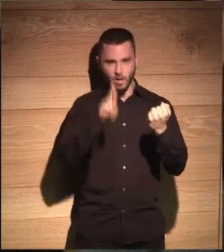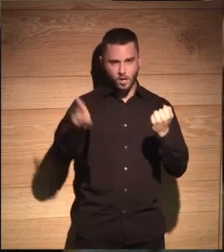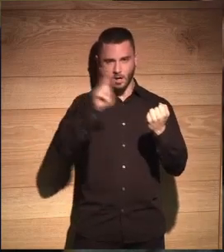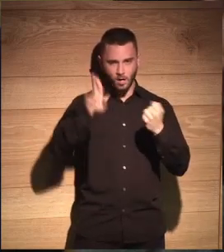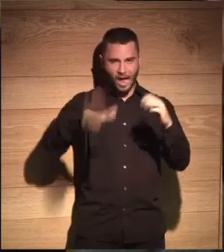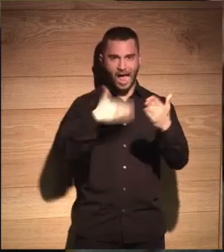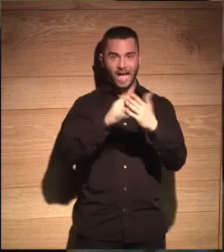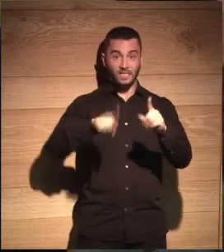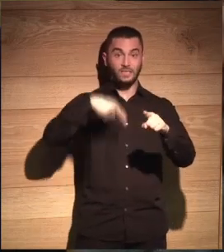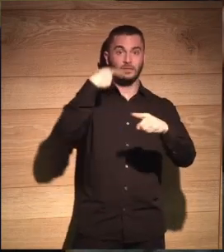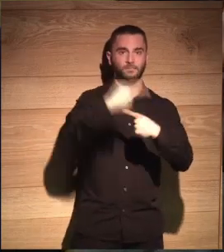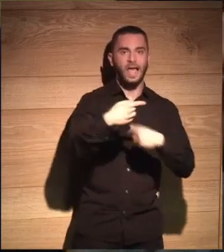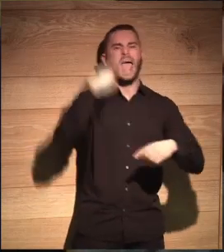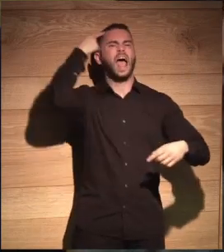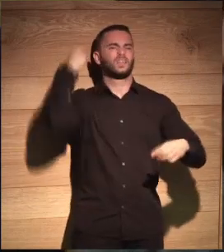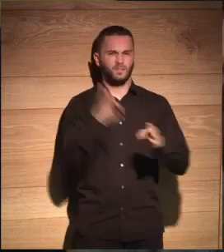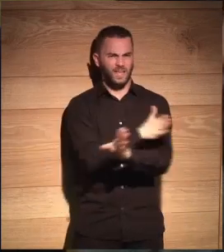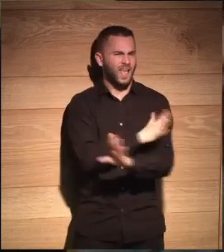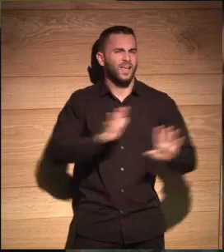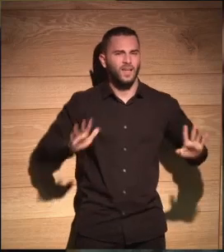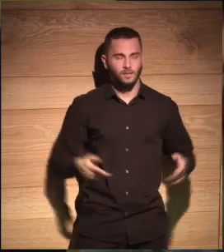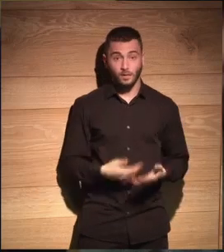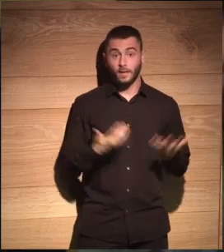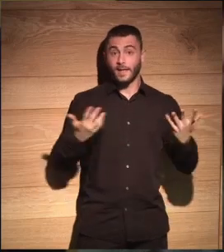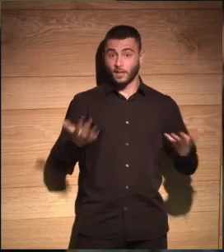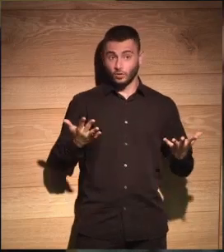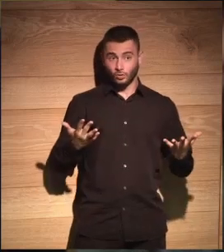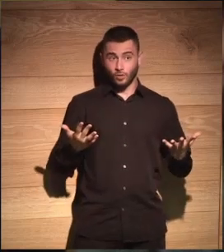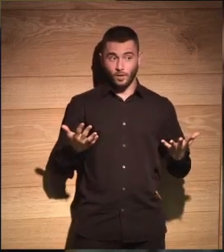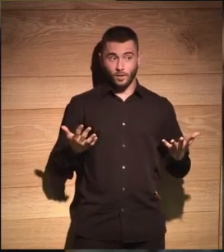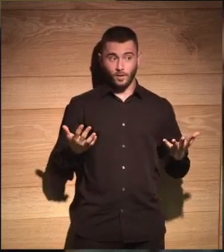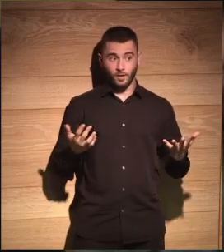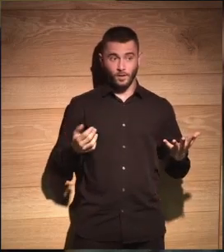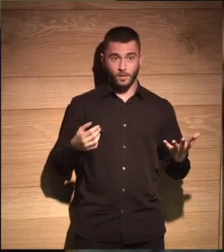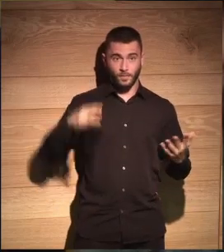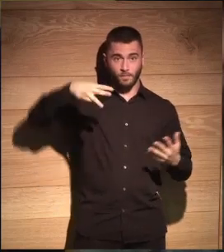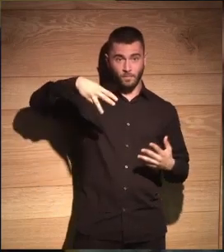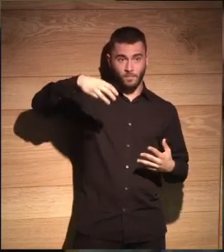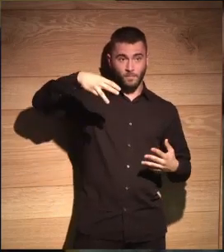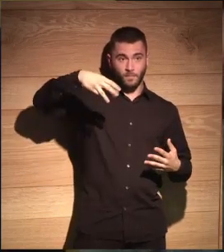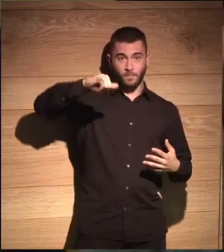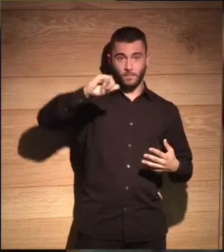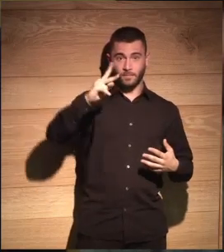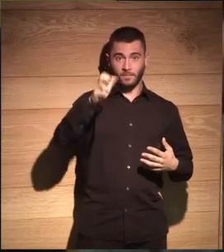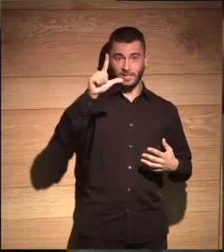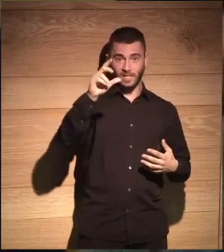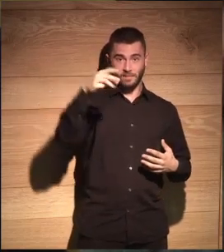efecto previsible. Entonces, me gustaría saber... Call Magic. Eso es,